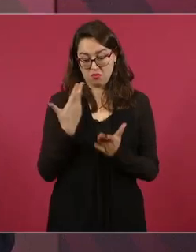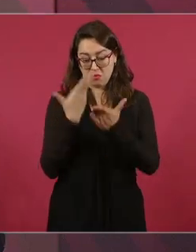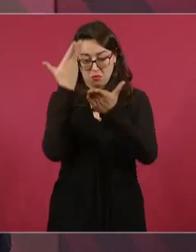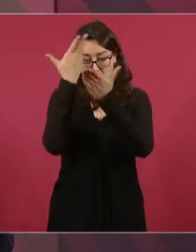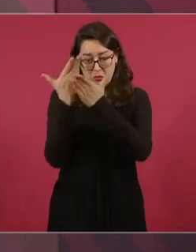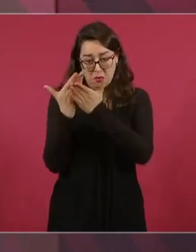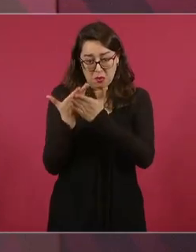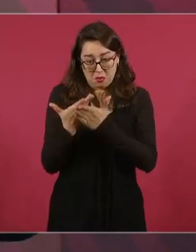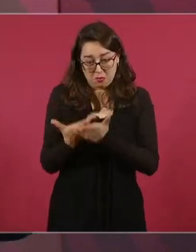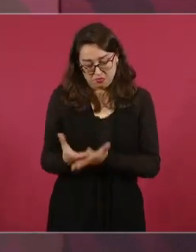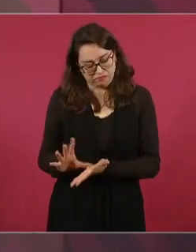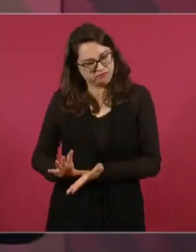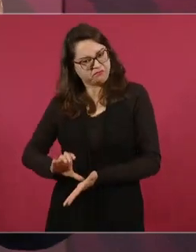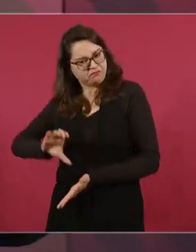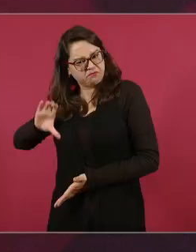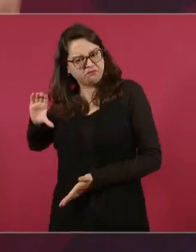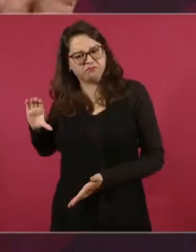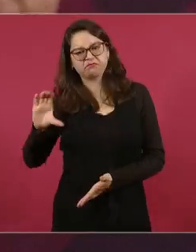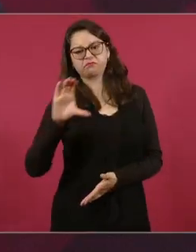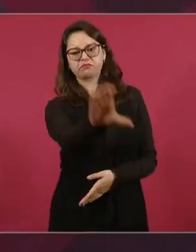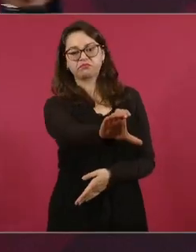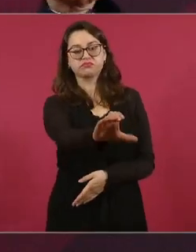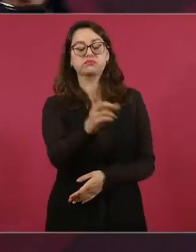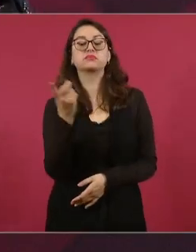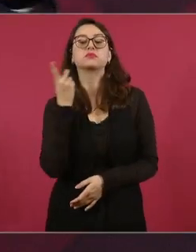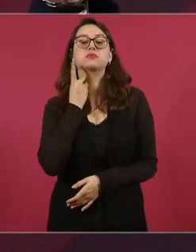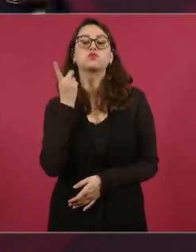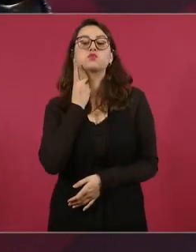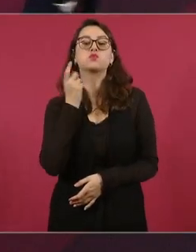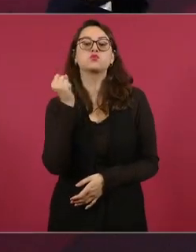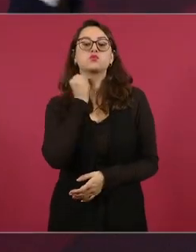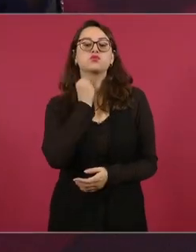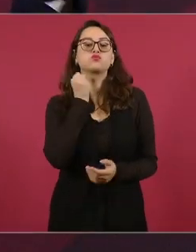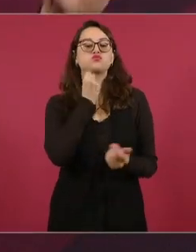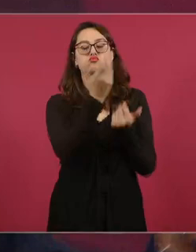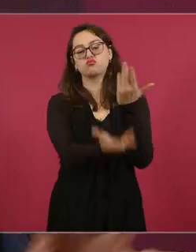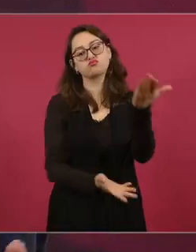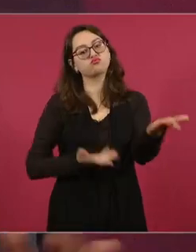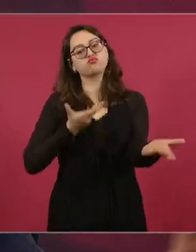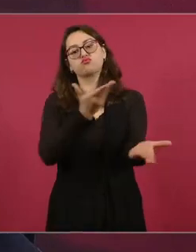todas. Ya estoy trabajando, son varios equipos